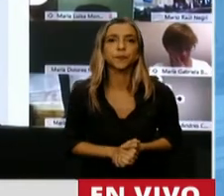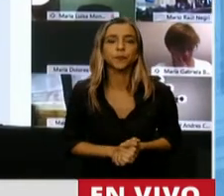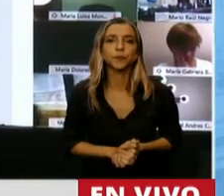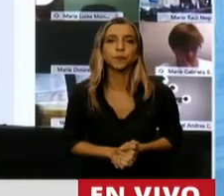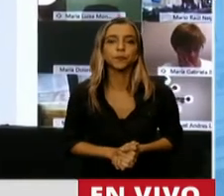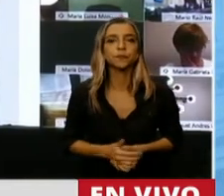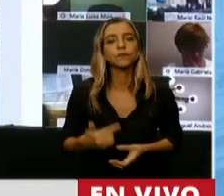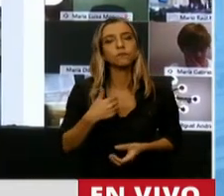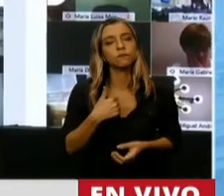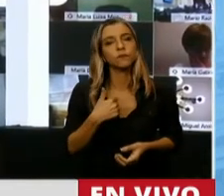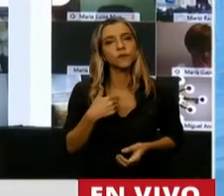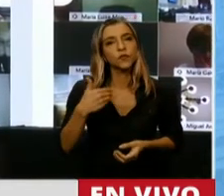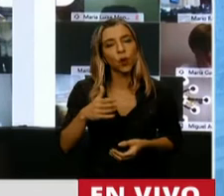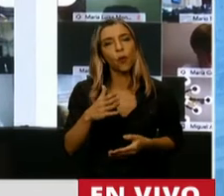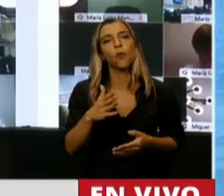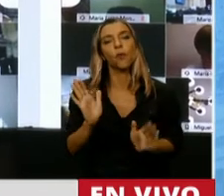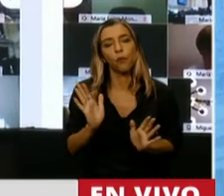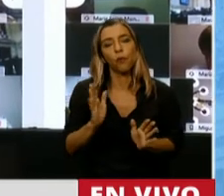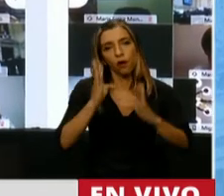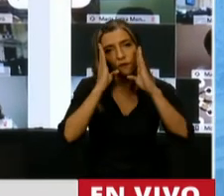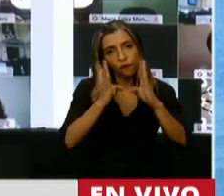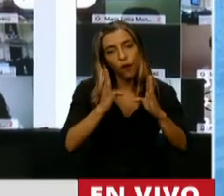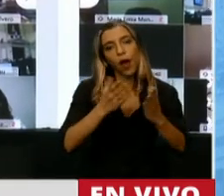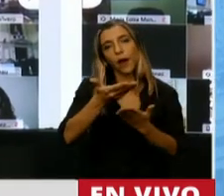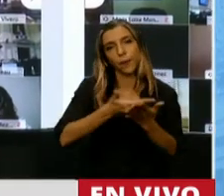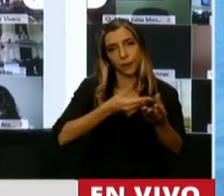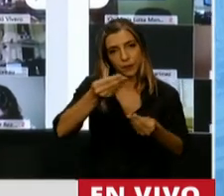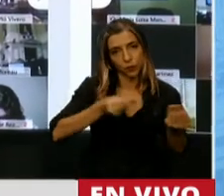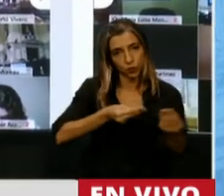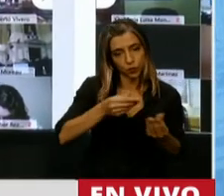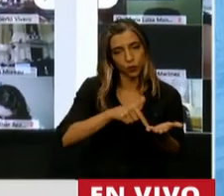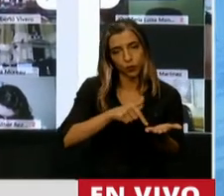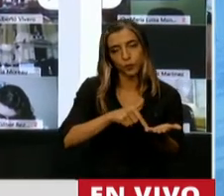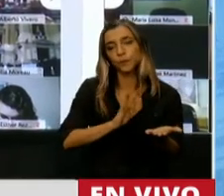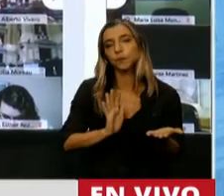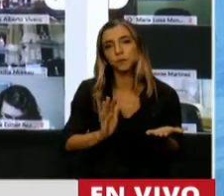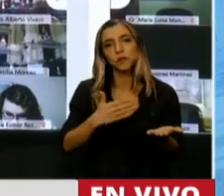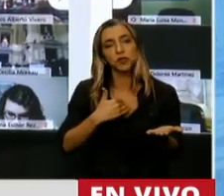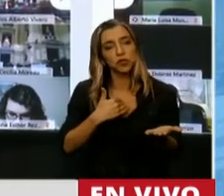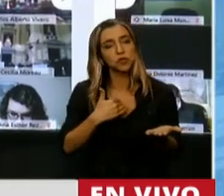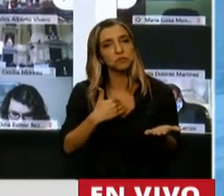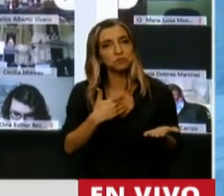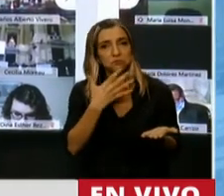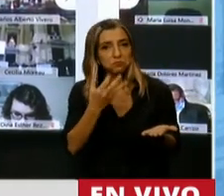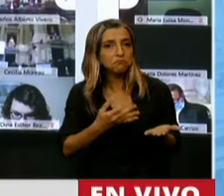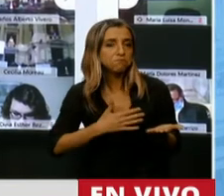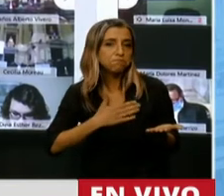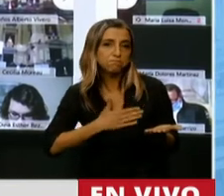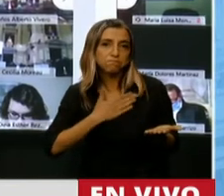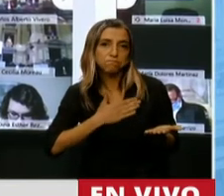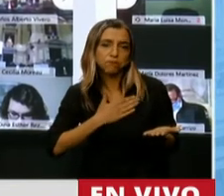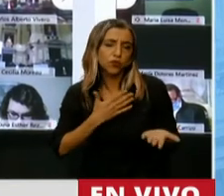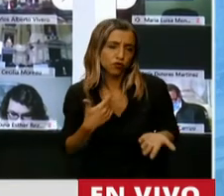centrarme en lo que es el presupuesto señor presidente y la verdad que celebro y por supuesto que